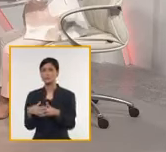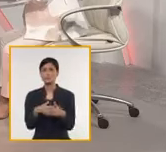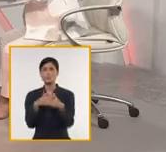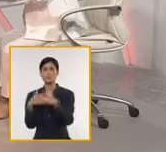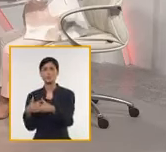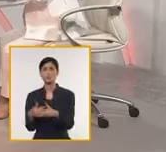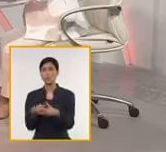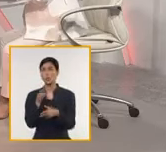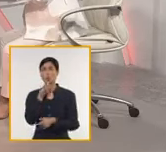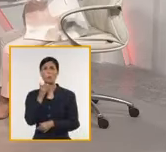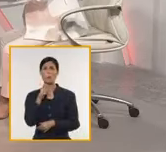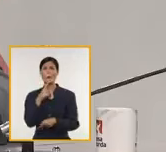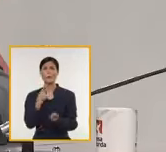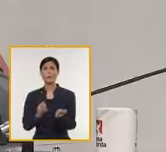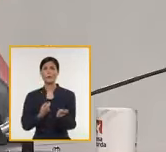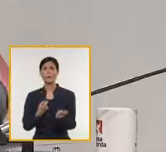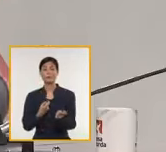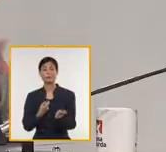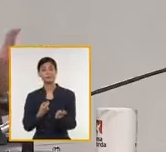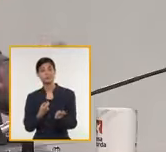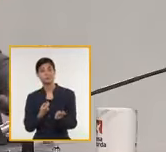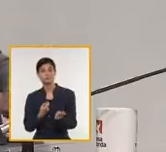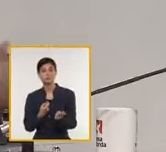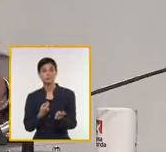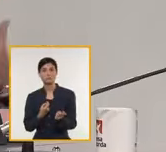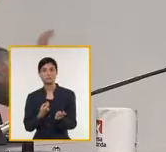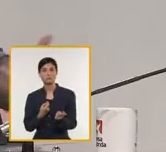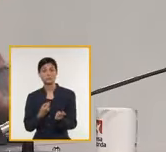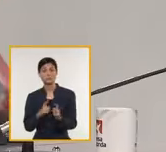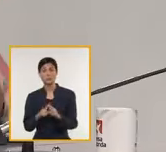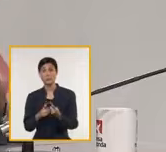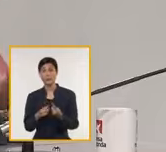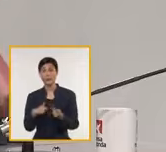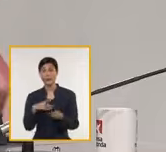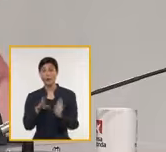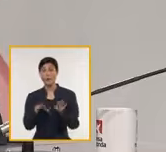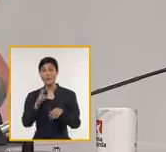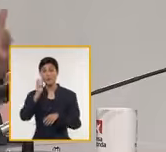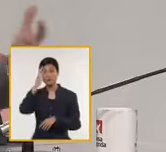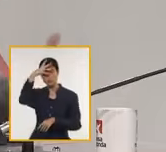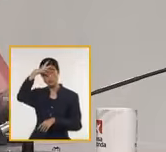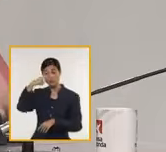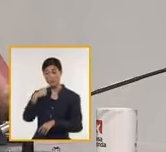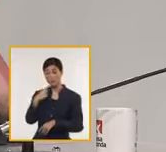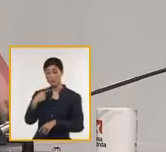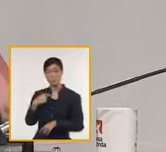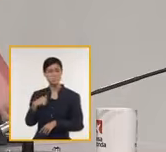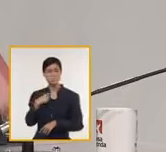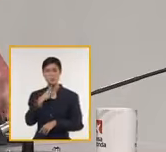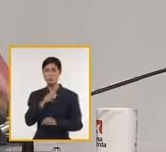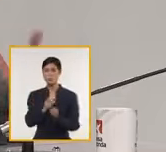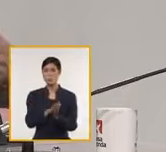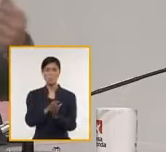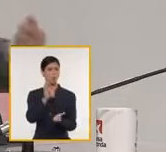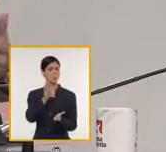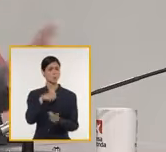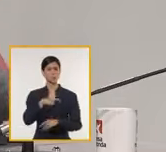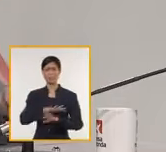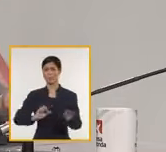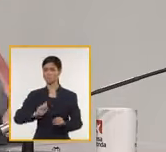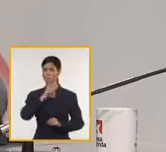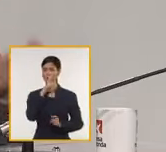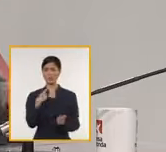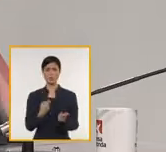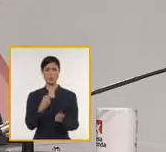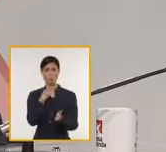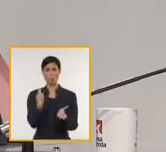a la guerra, o sea, siempre ha recriminado eso. De hecho, Trump se comprometió a acabar con todas estas guerras, no estar gastando dinero